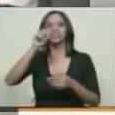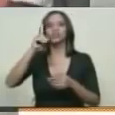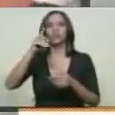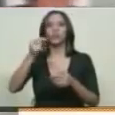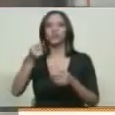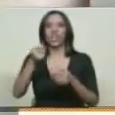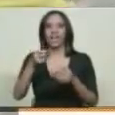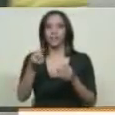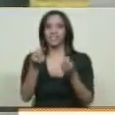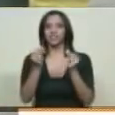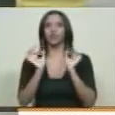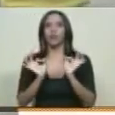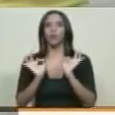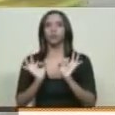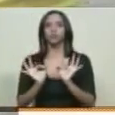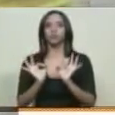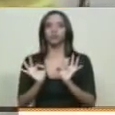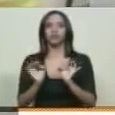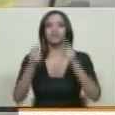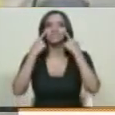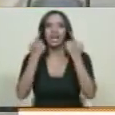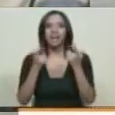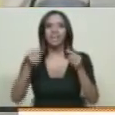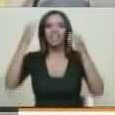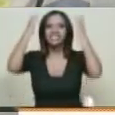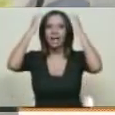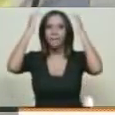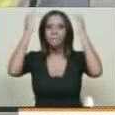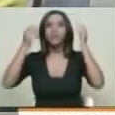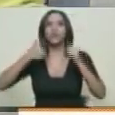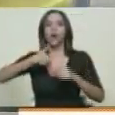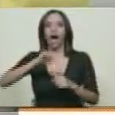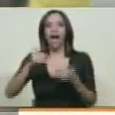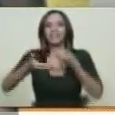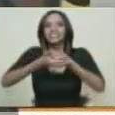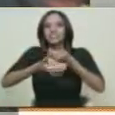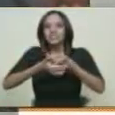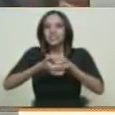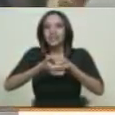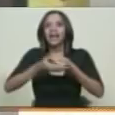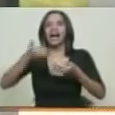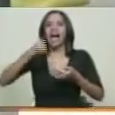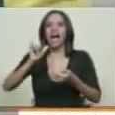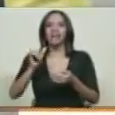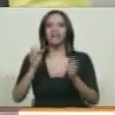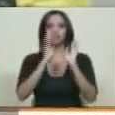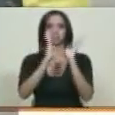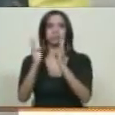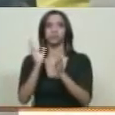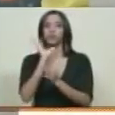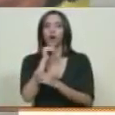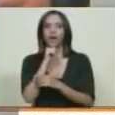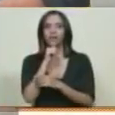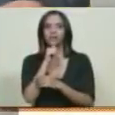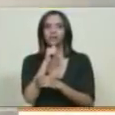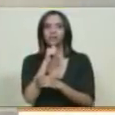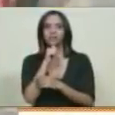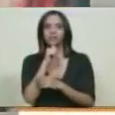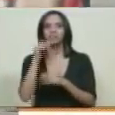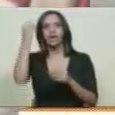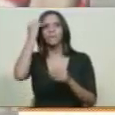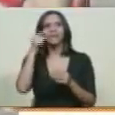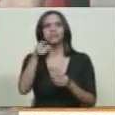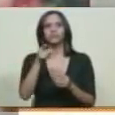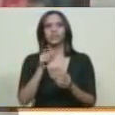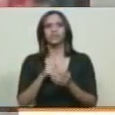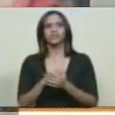¿Sabían ustedes que allá adentro en los depósitos hay champú de todas las marcas y toallas sanitarias y en los anaqueles no hay? ¿Qué opina usted,